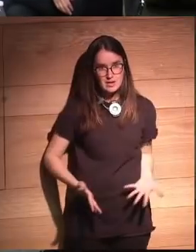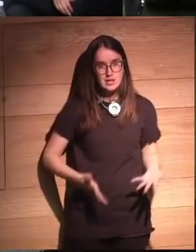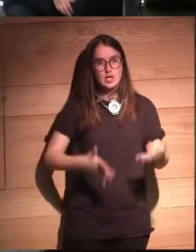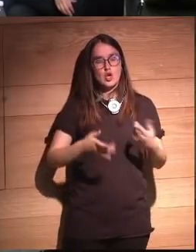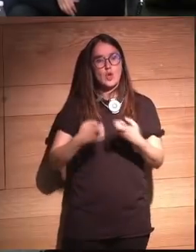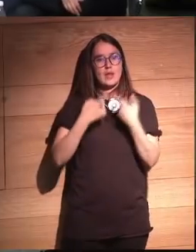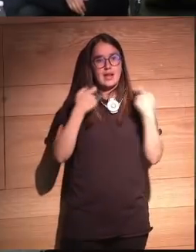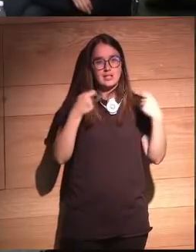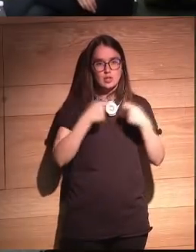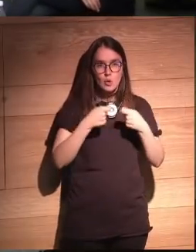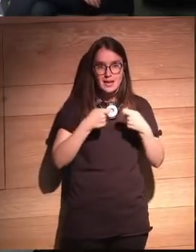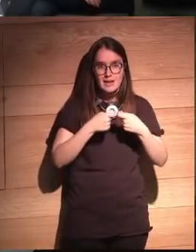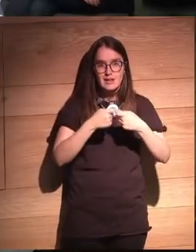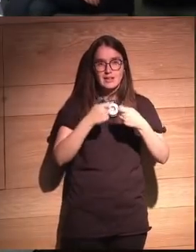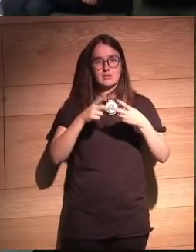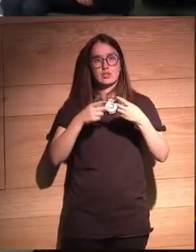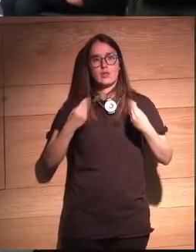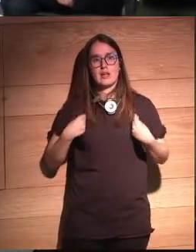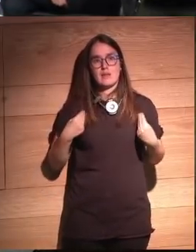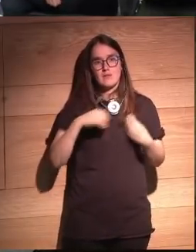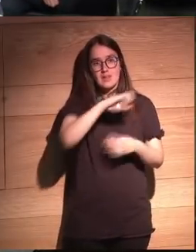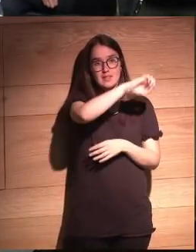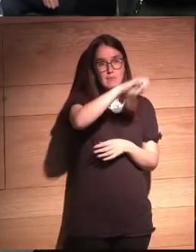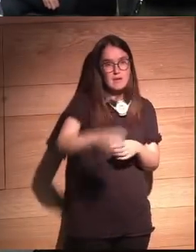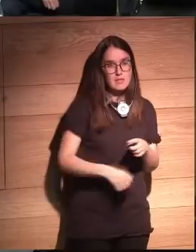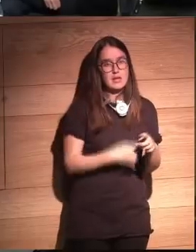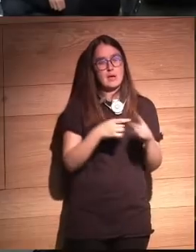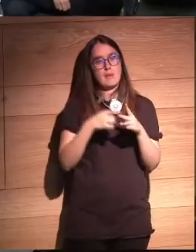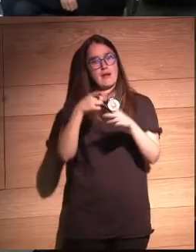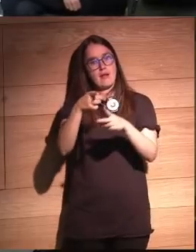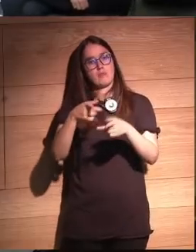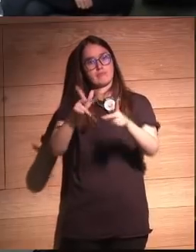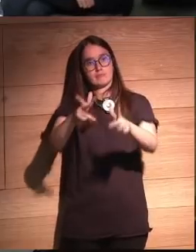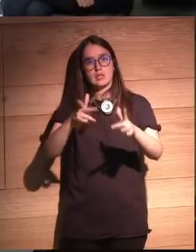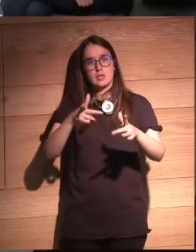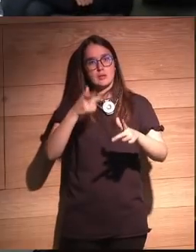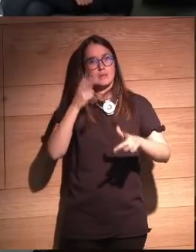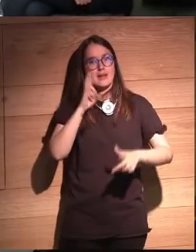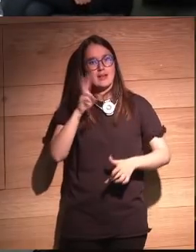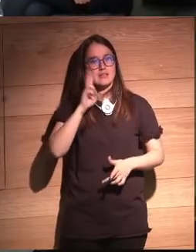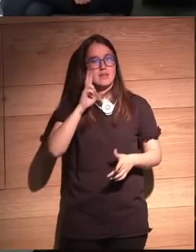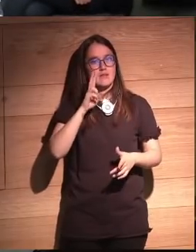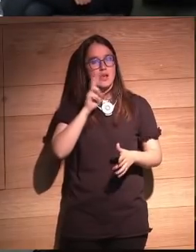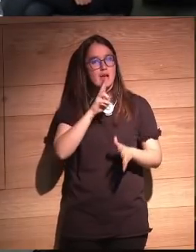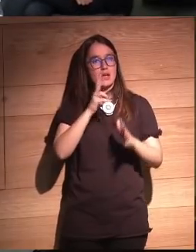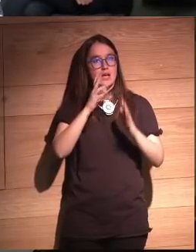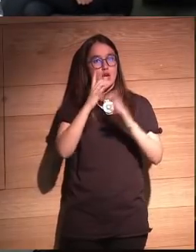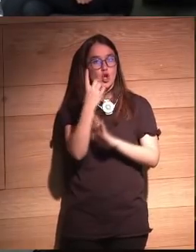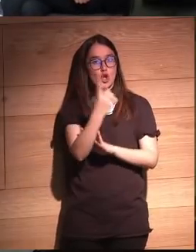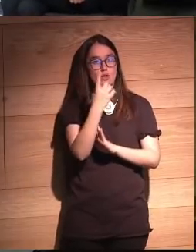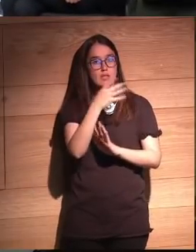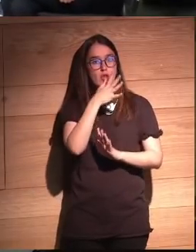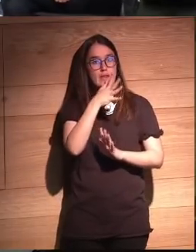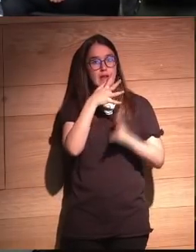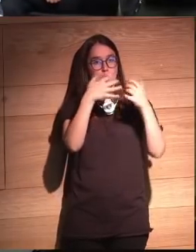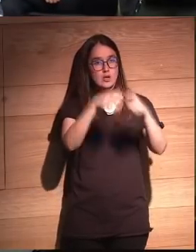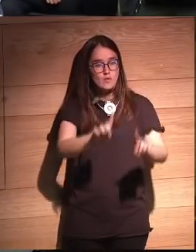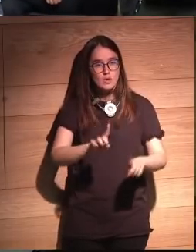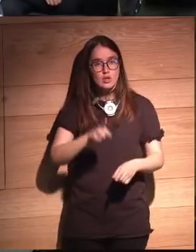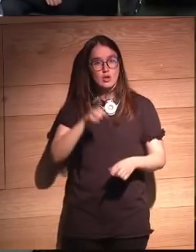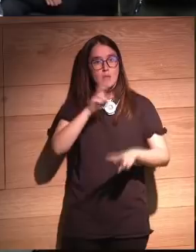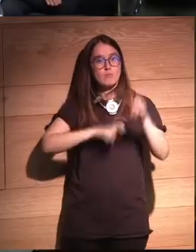las cooperativas, lo de sacar la vivienda vacía para quien lo tenga, a base de que se vea que el contador del agua no funciona.